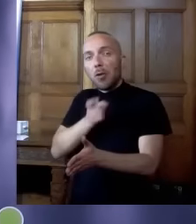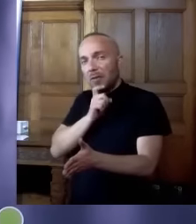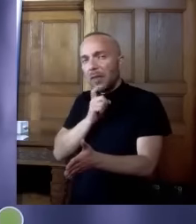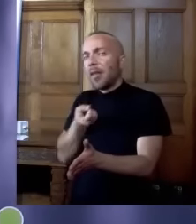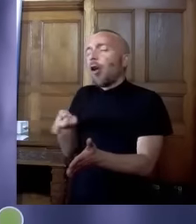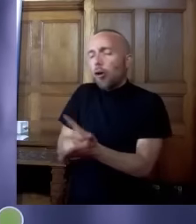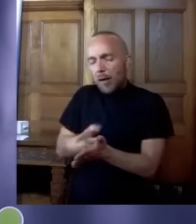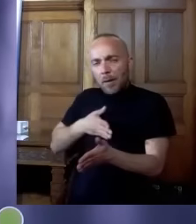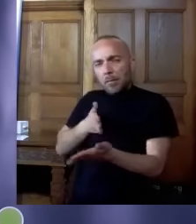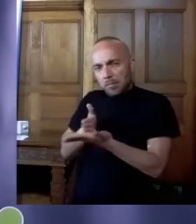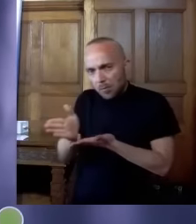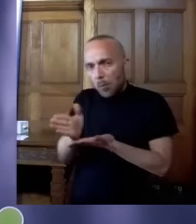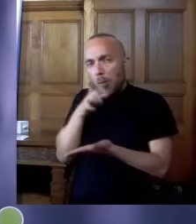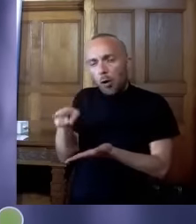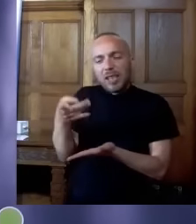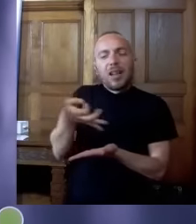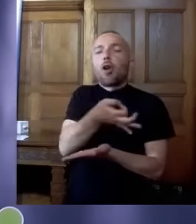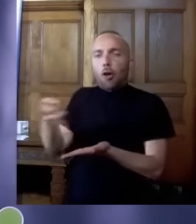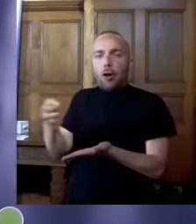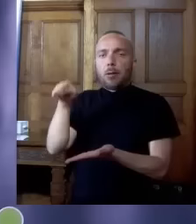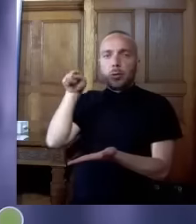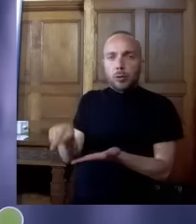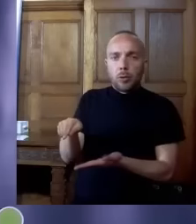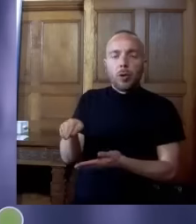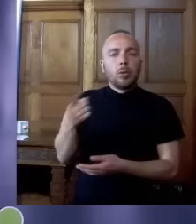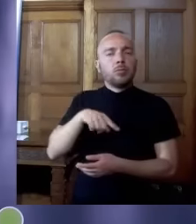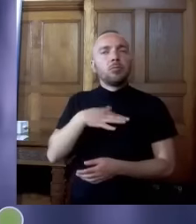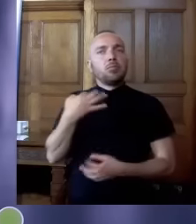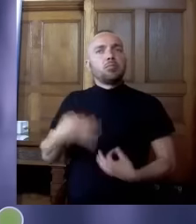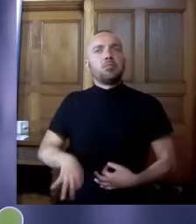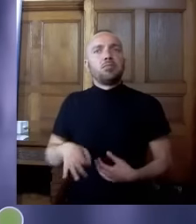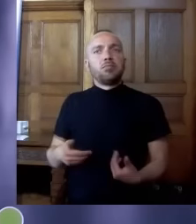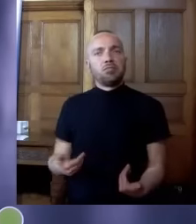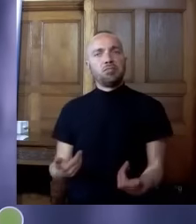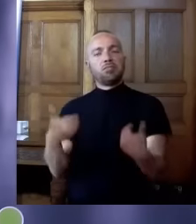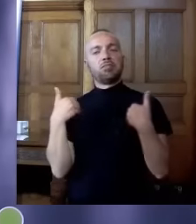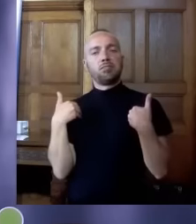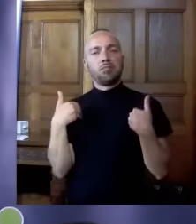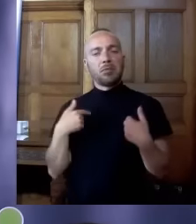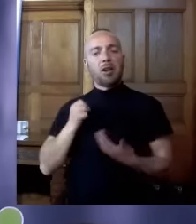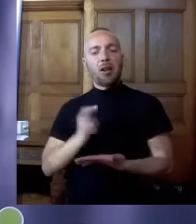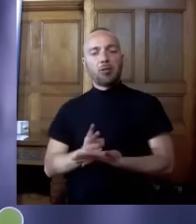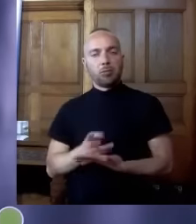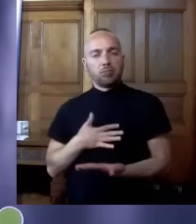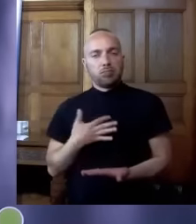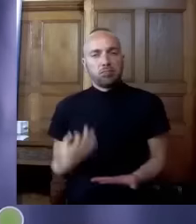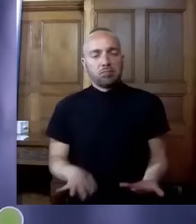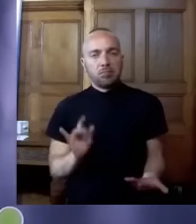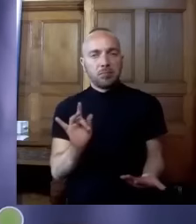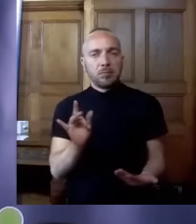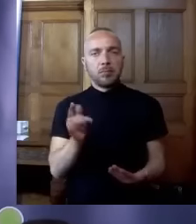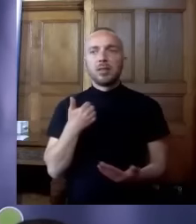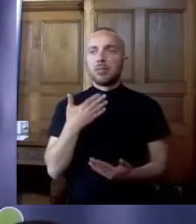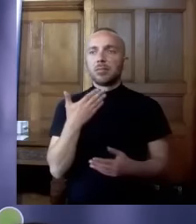sabemos que es el correcto estamos dispuestas a echarnos a la espalda ese reto y trabajar con